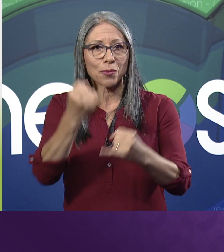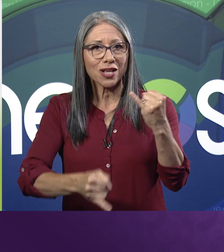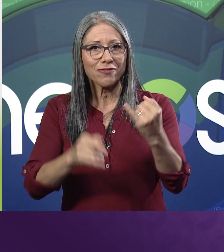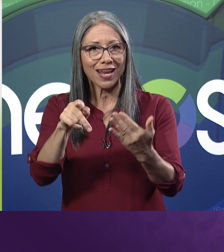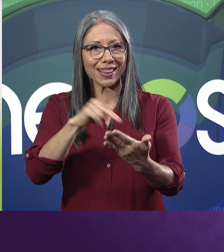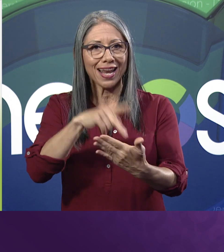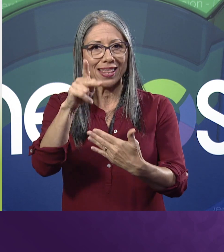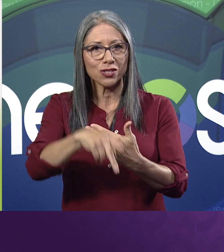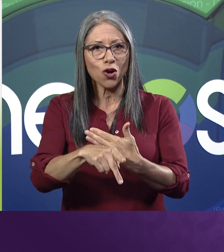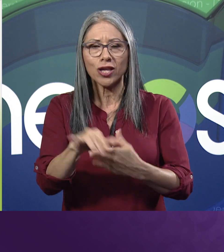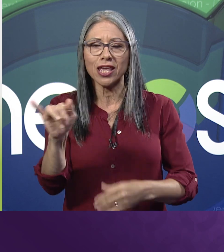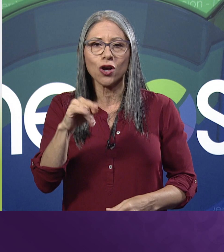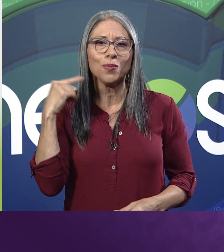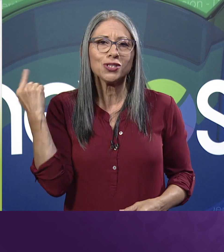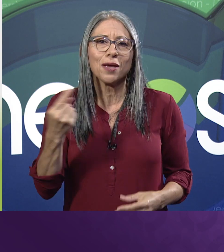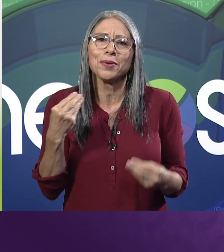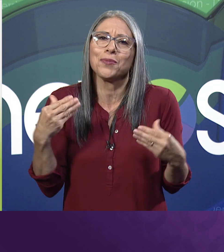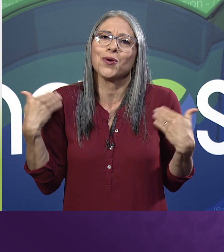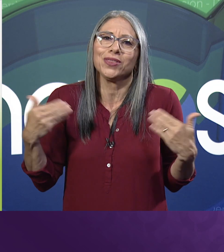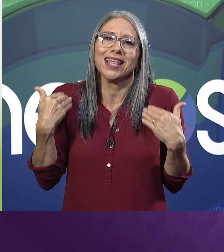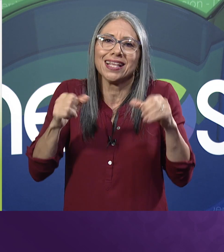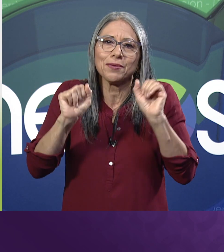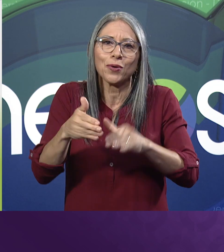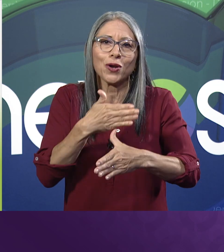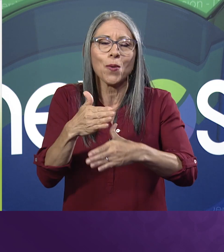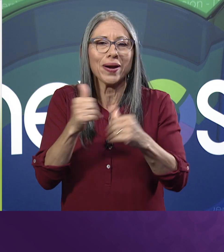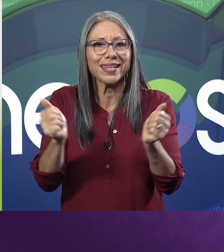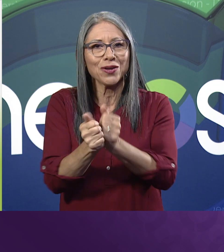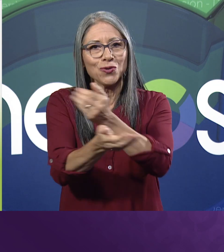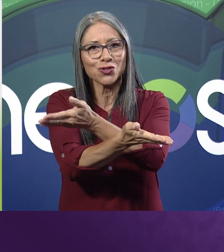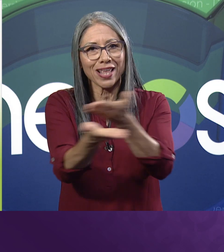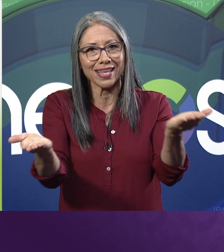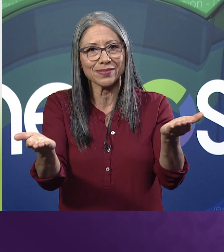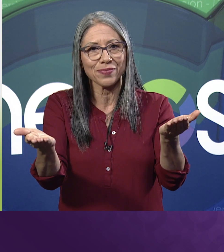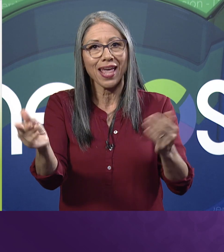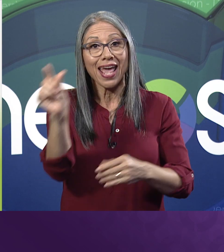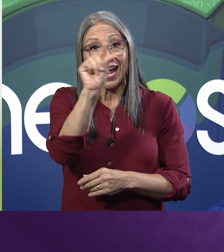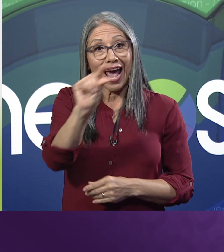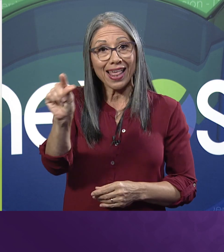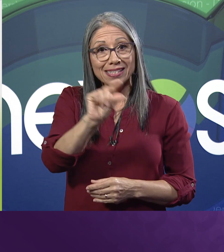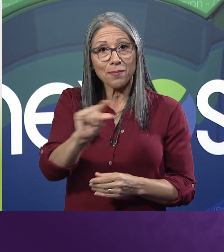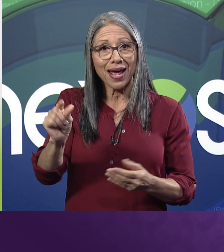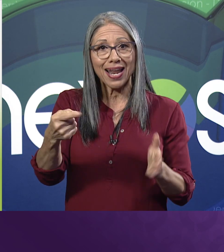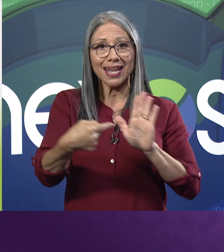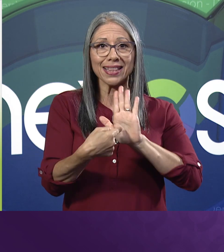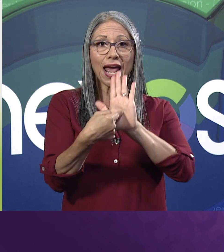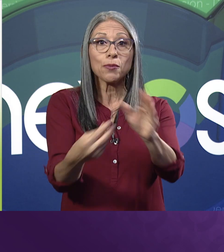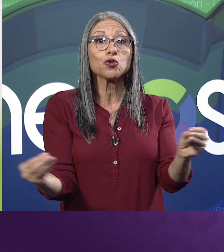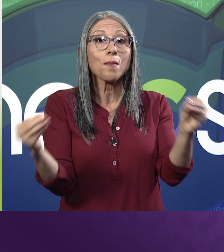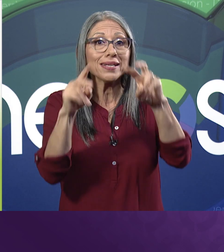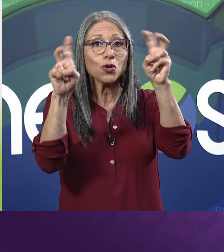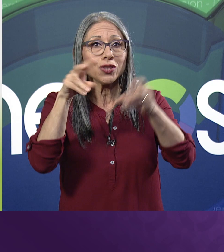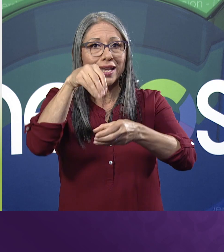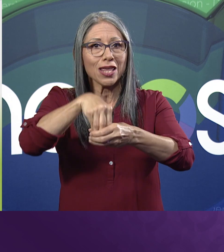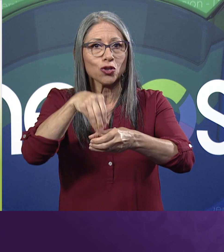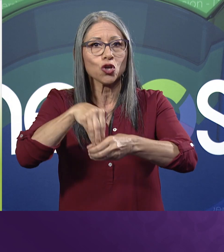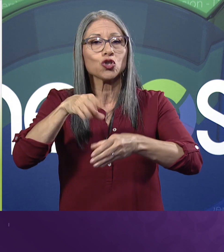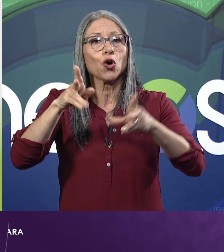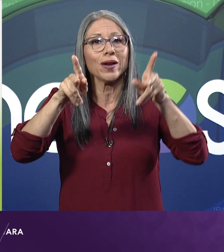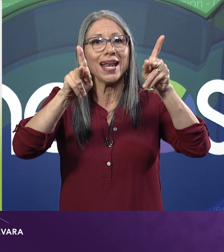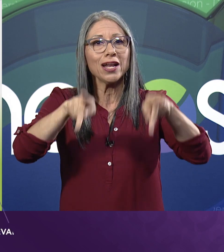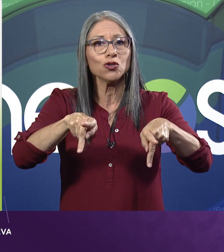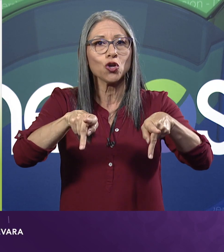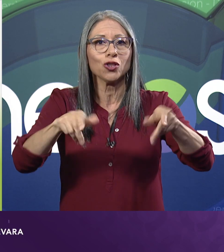Así llegamos al final de la edición y como siempre muy contentas de poder compartir con ustedes. Cada semana le traemos más